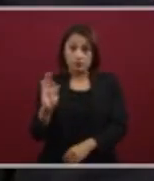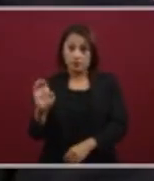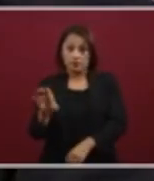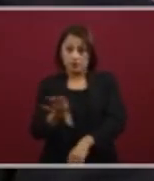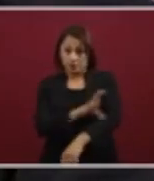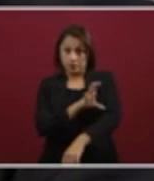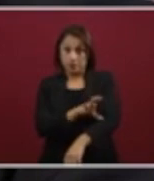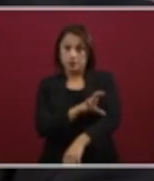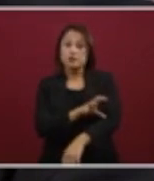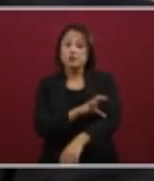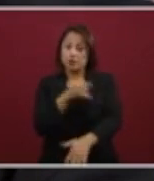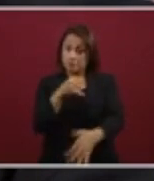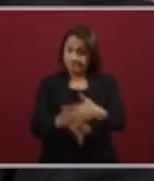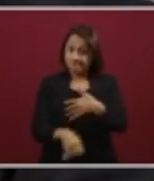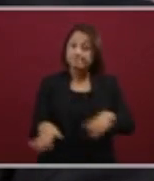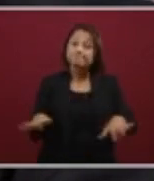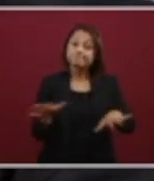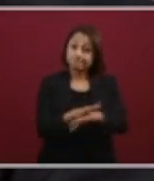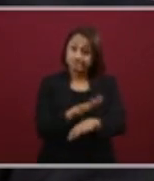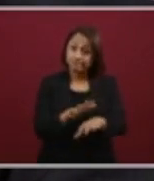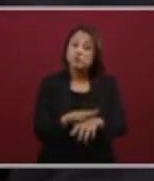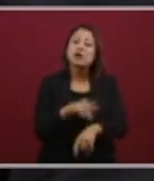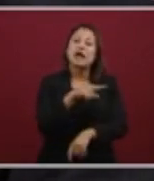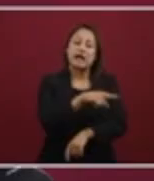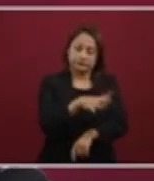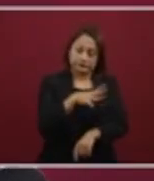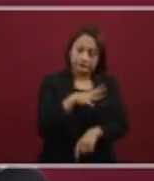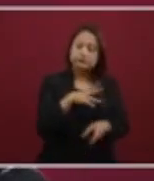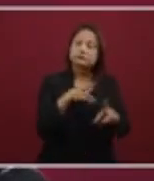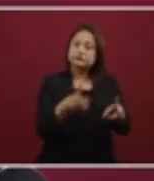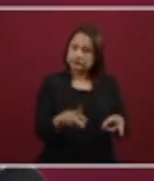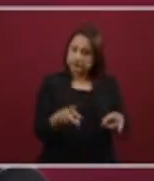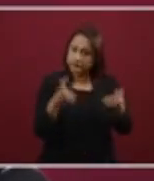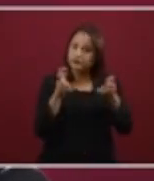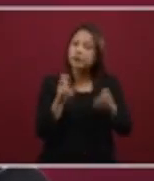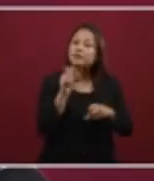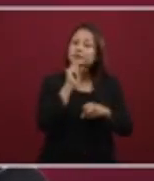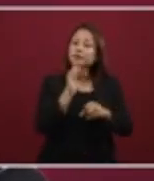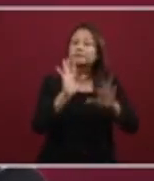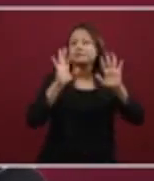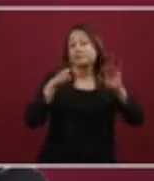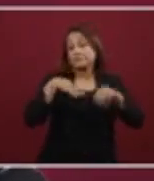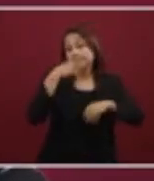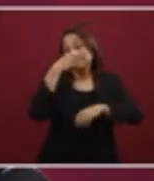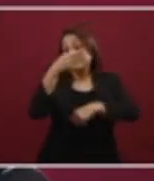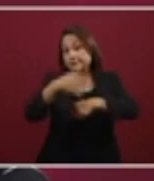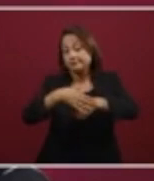porque también allá hay huachicol. De una vez se los adelanto.